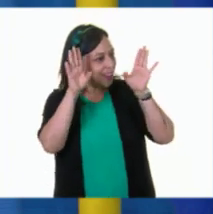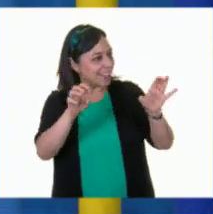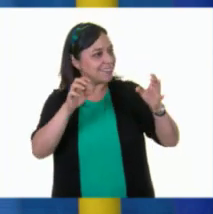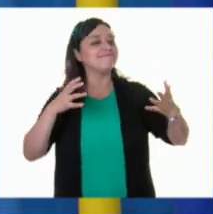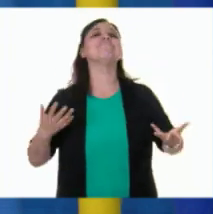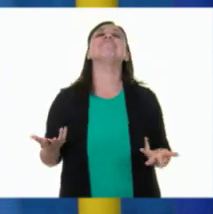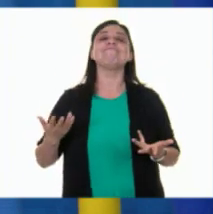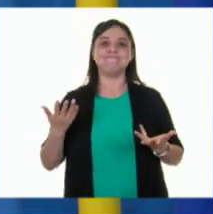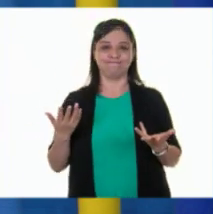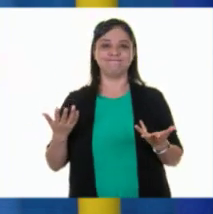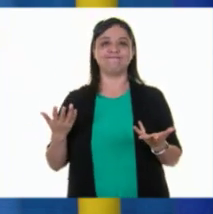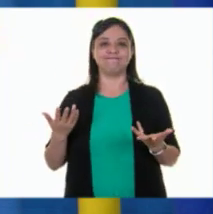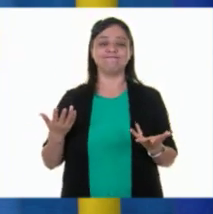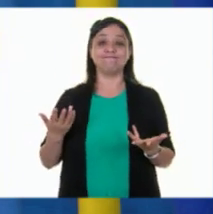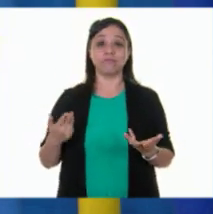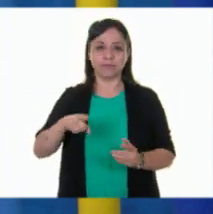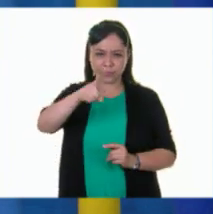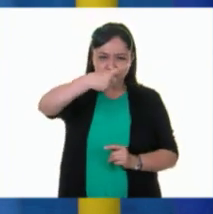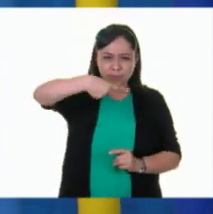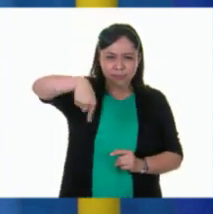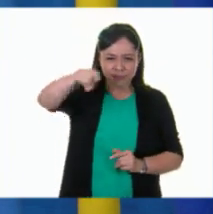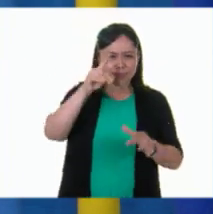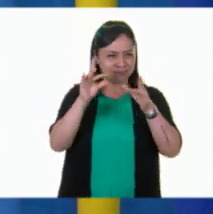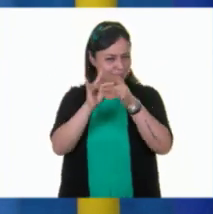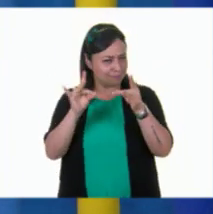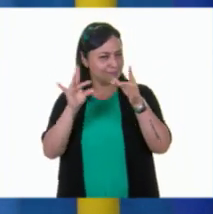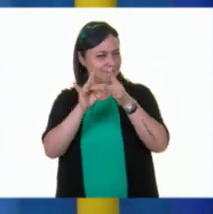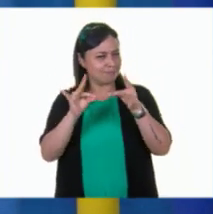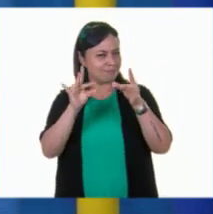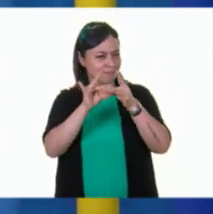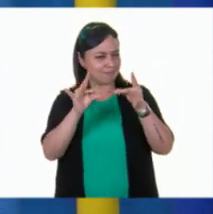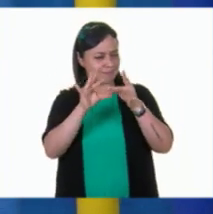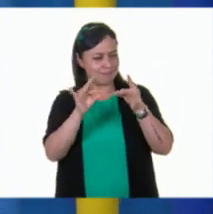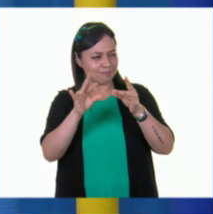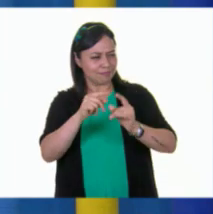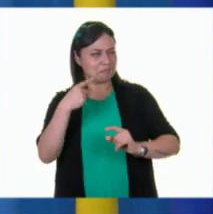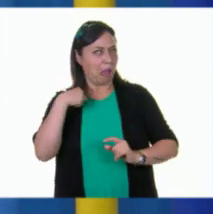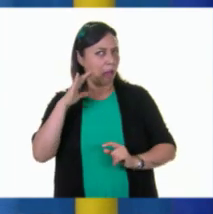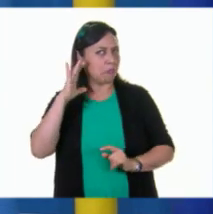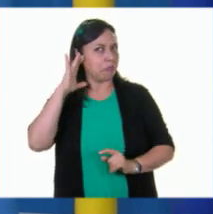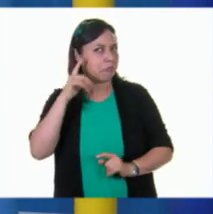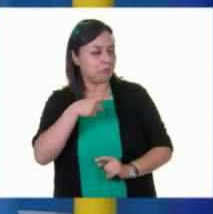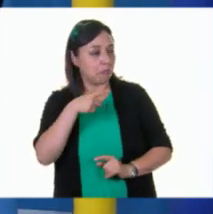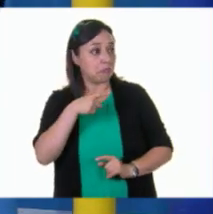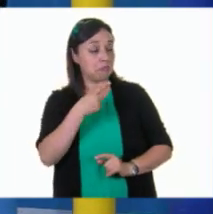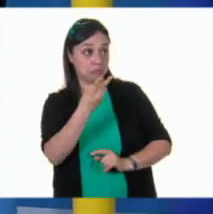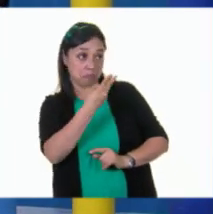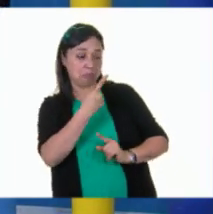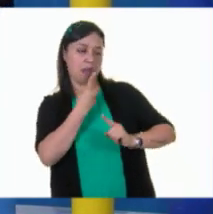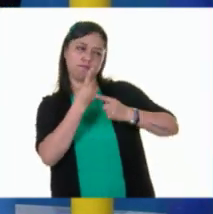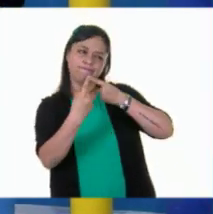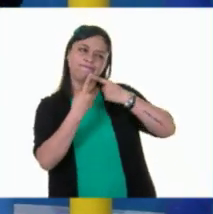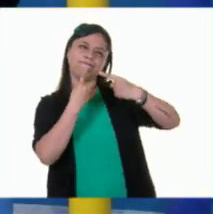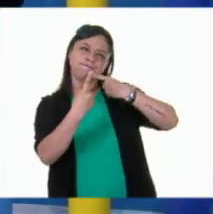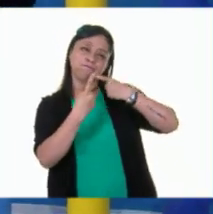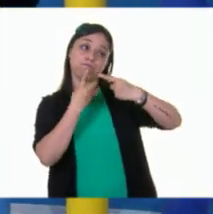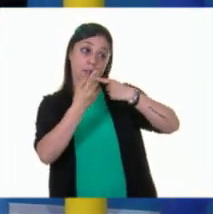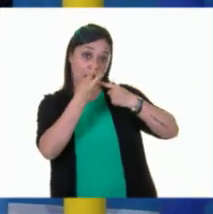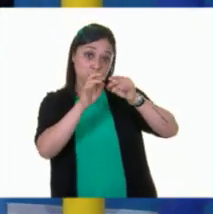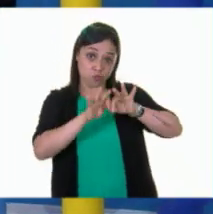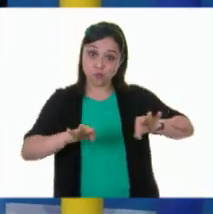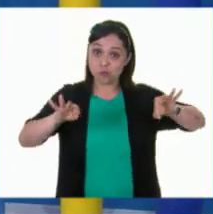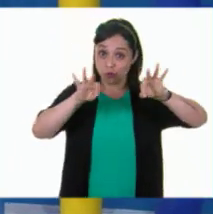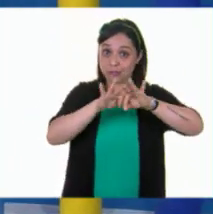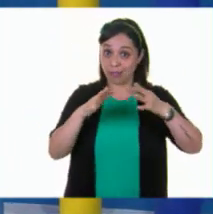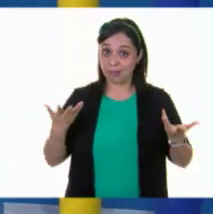maestra. Hola. Estaba escuchando lo que comentaban y me parece muy útil que dialoguen y argumenten sus puntos de